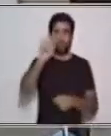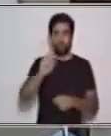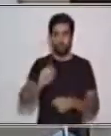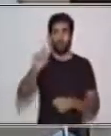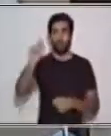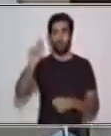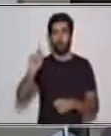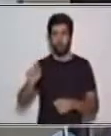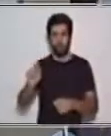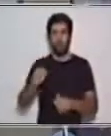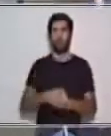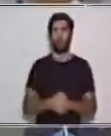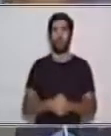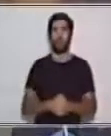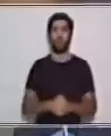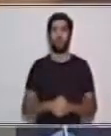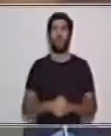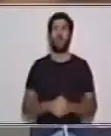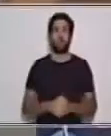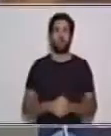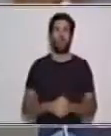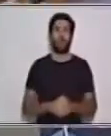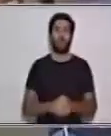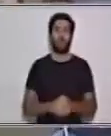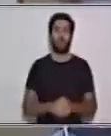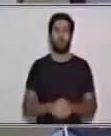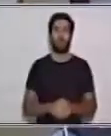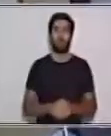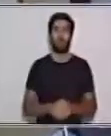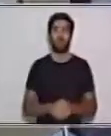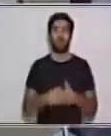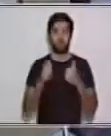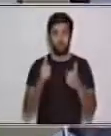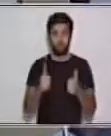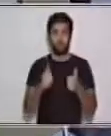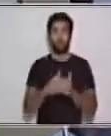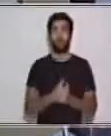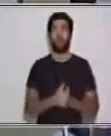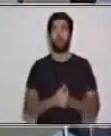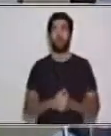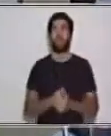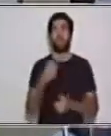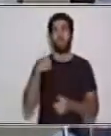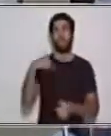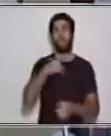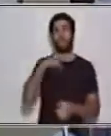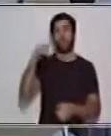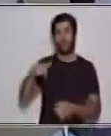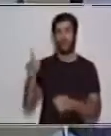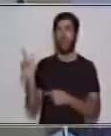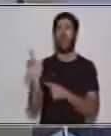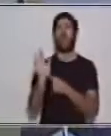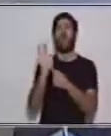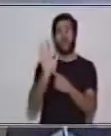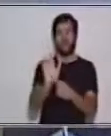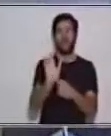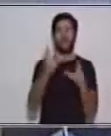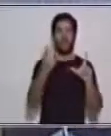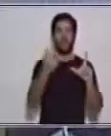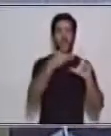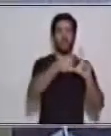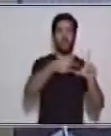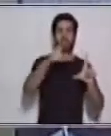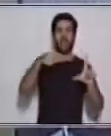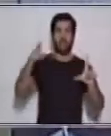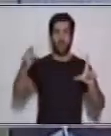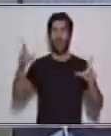en la gráfica y luego trazamos una línea en cada punto. Y esto nos da la gráfica de la